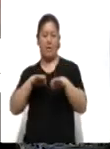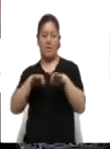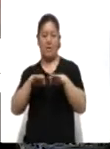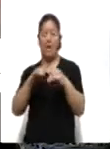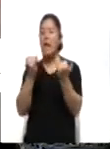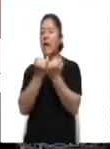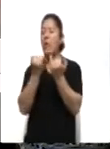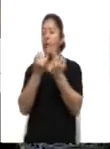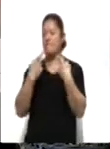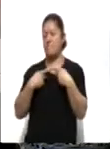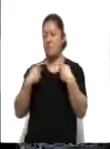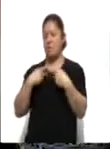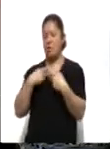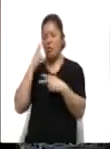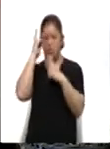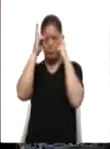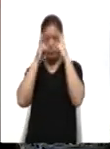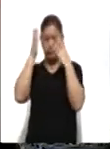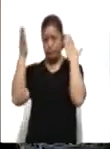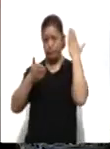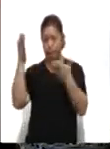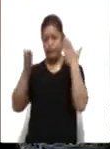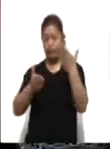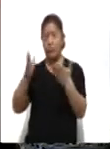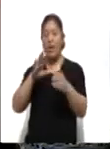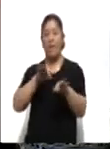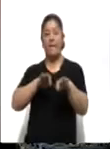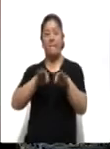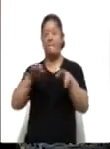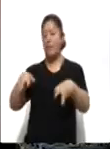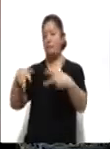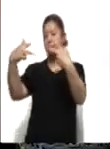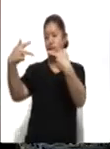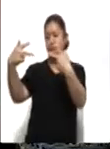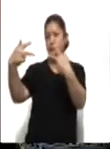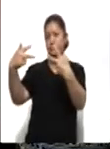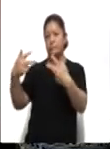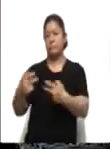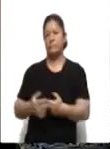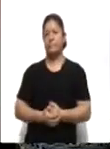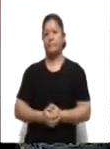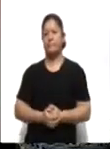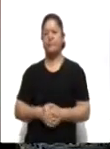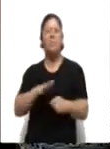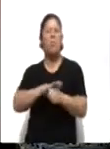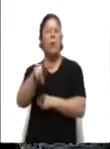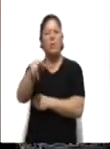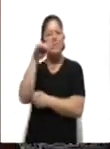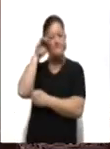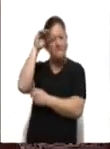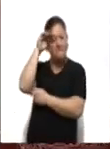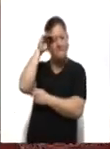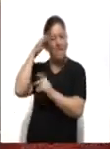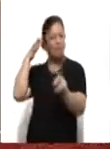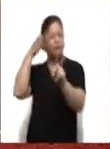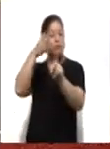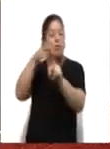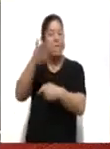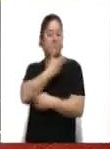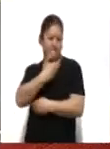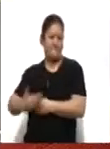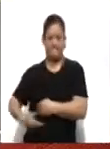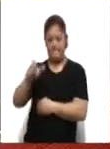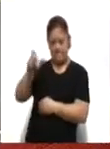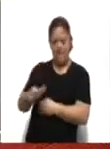también de los visitantes trabajaremos de manera virtual así es son las expectativas que tiene usted como presidenta para